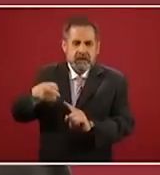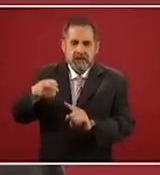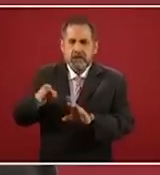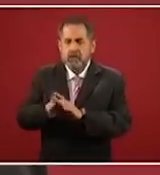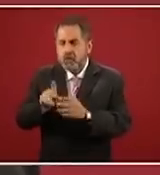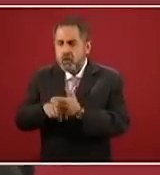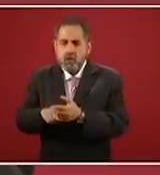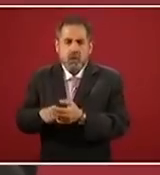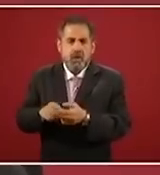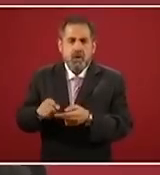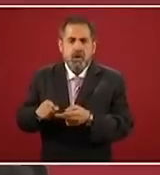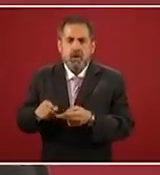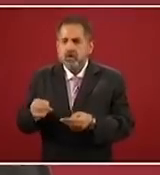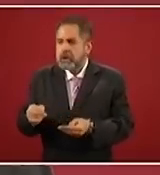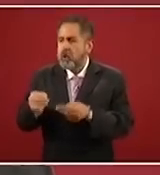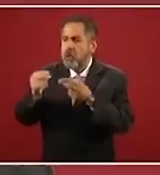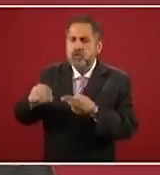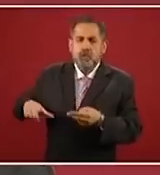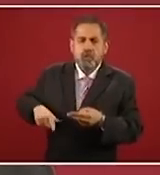los negocios públicos.